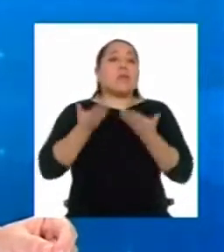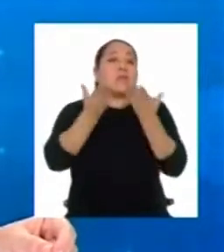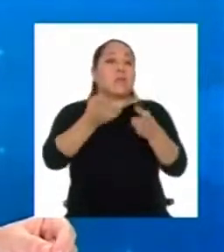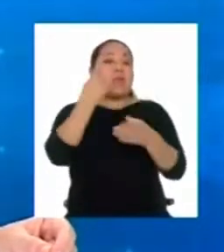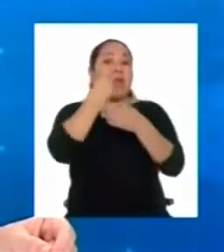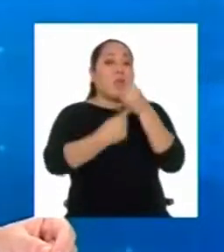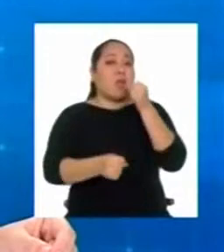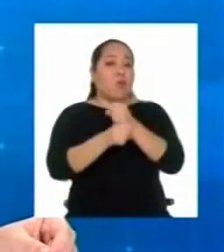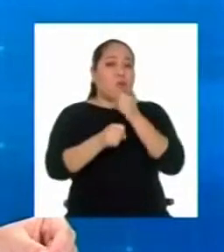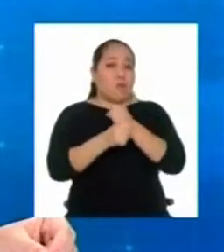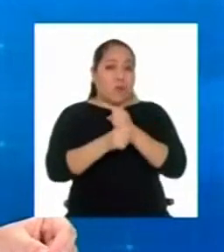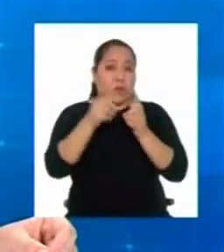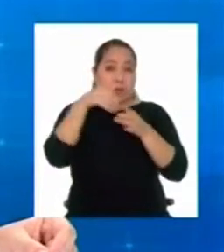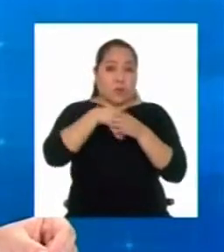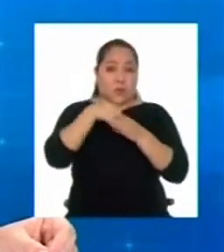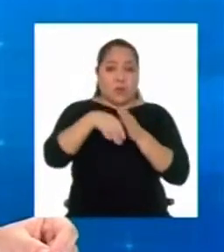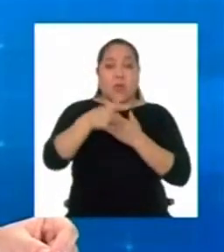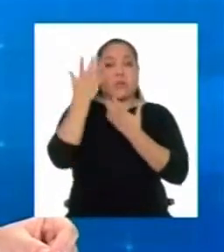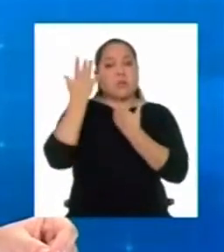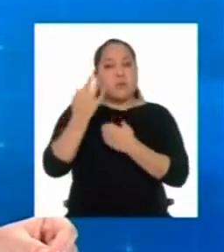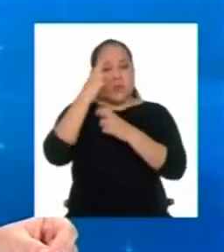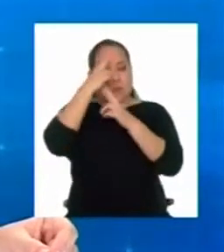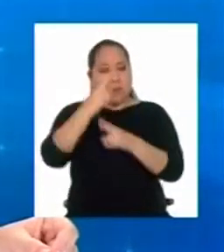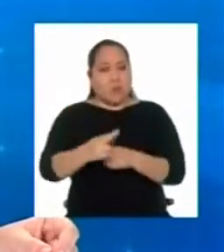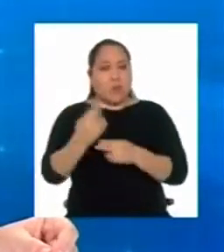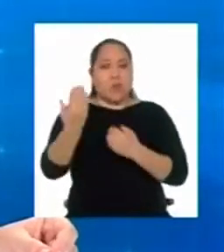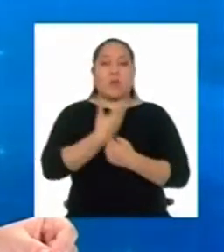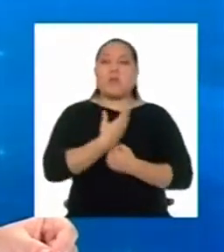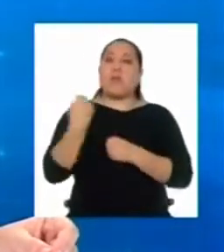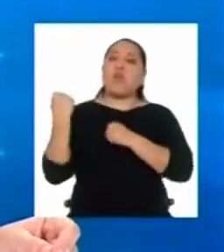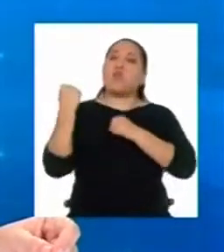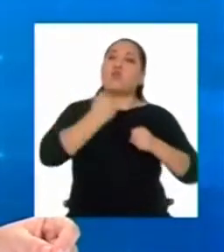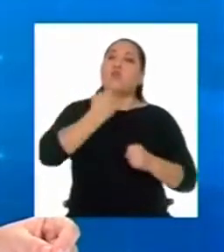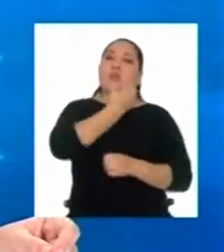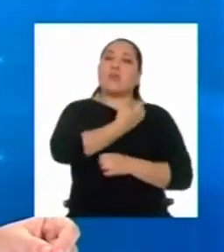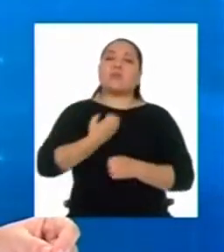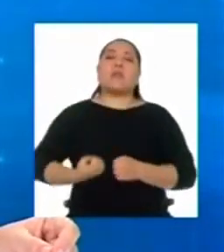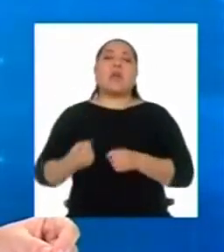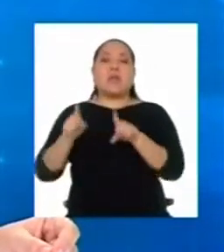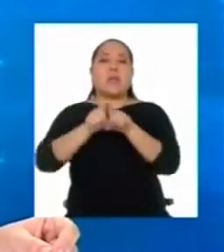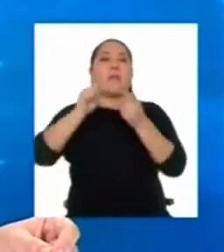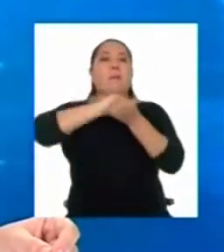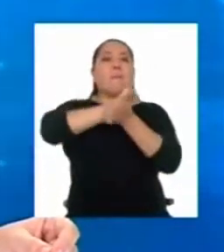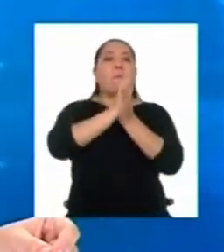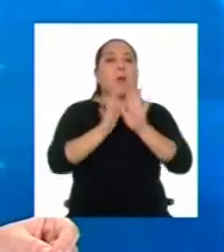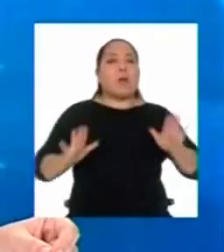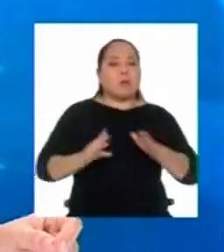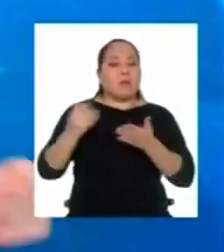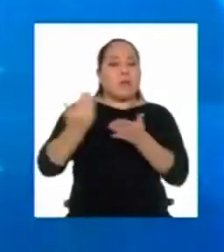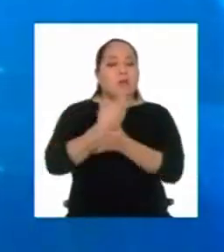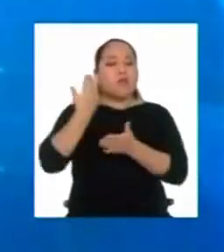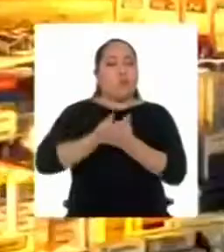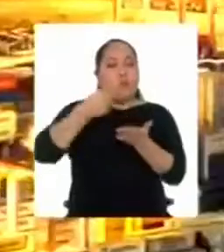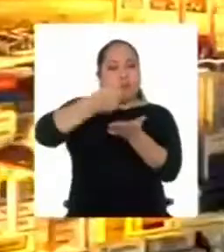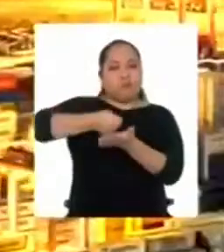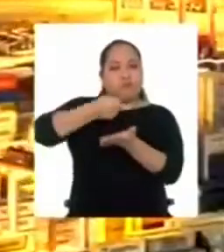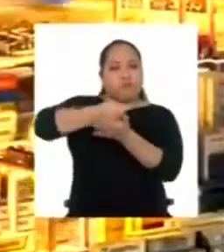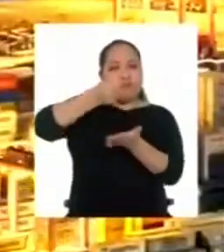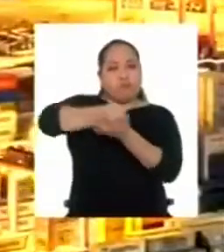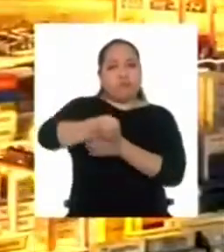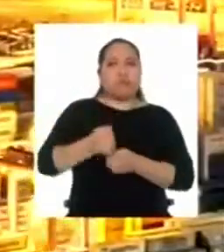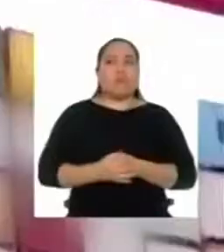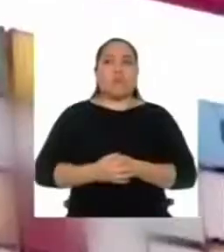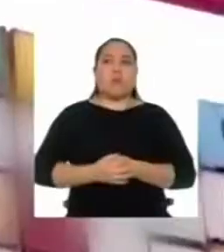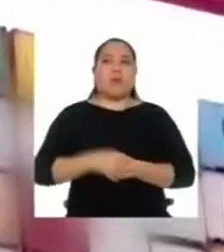confianza. Esperan mayor respeto entre poderes del Estado, así como un clima de paz para lograr nuevas inversiones.